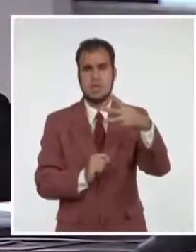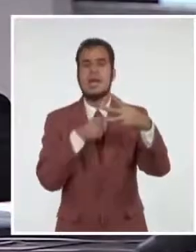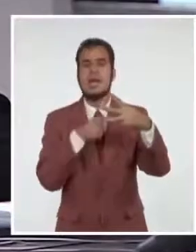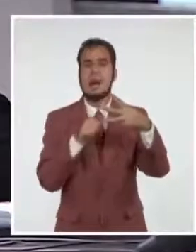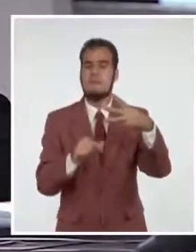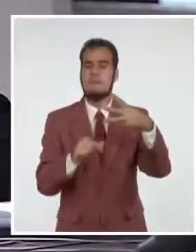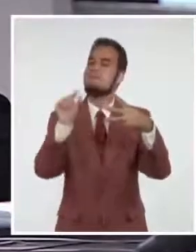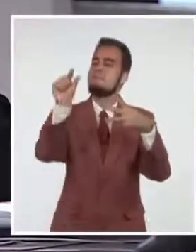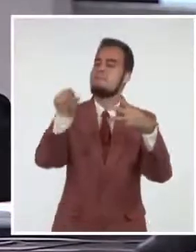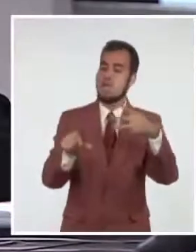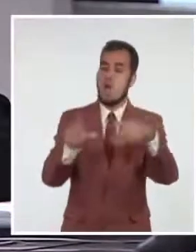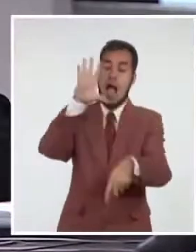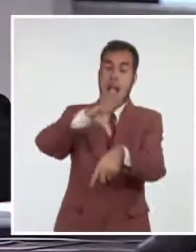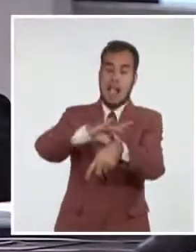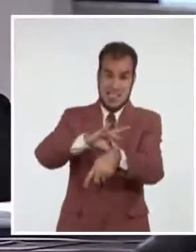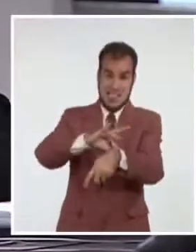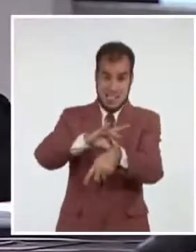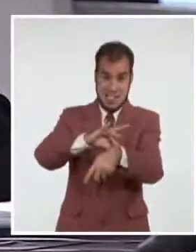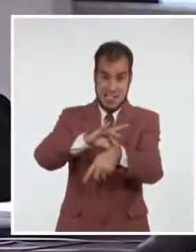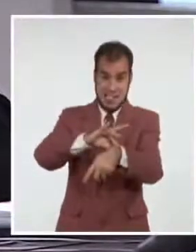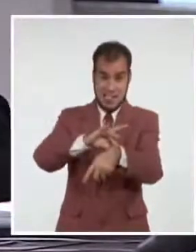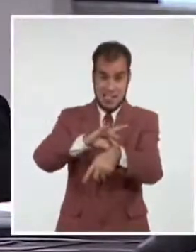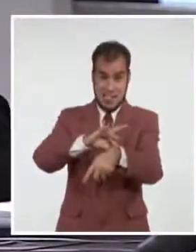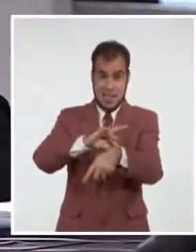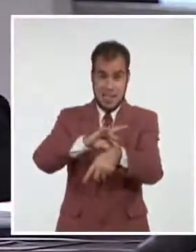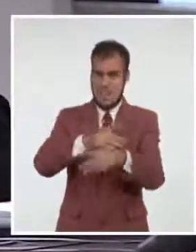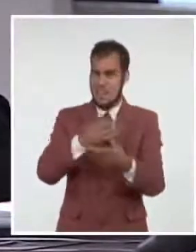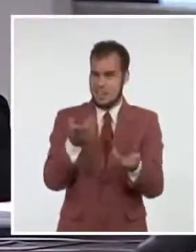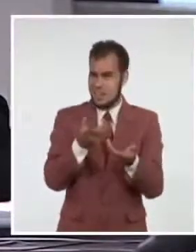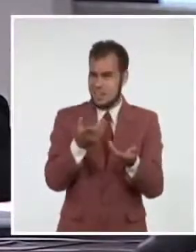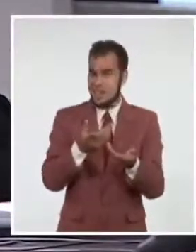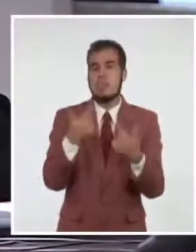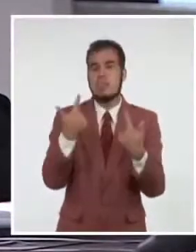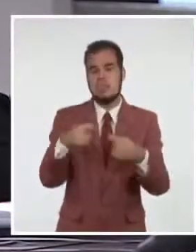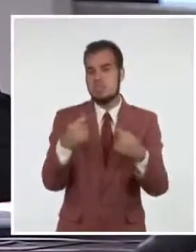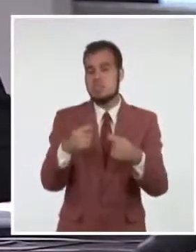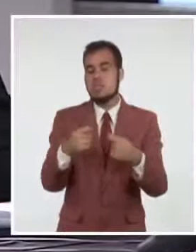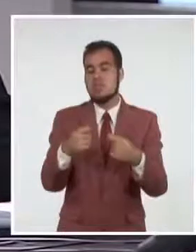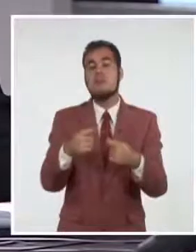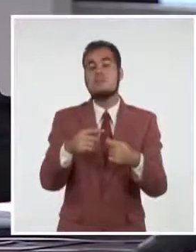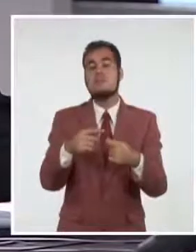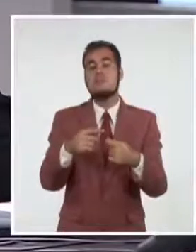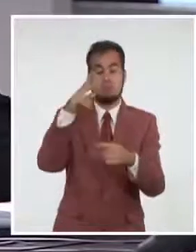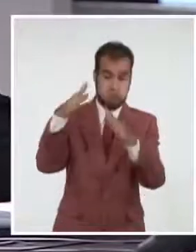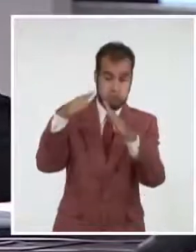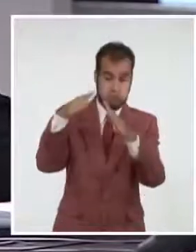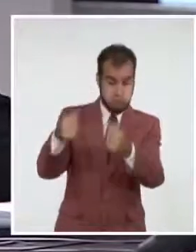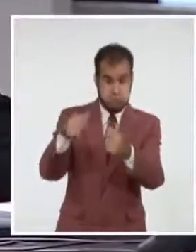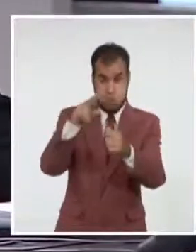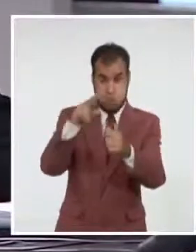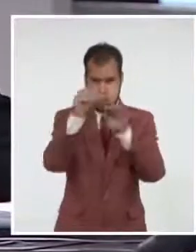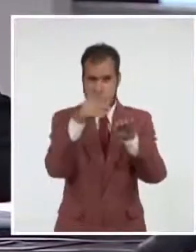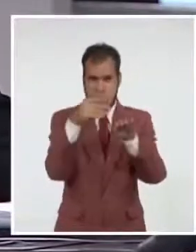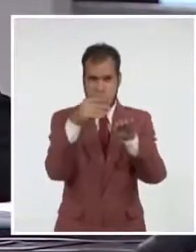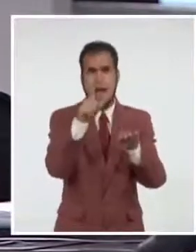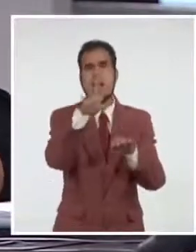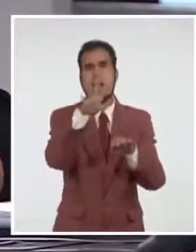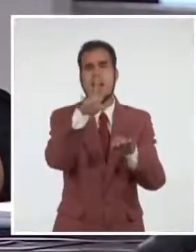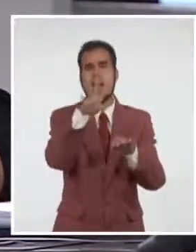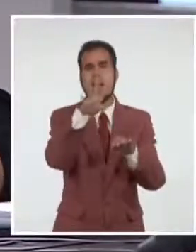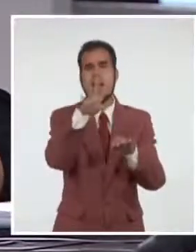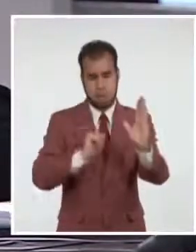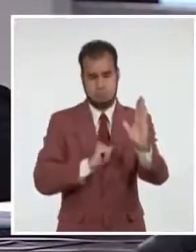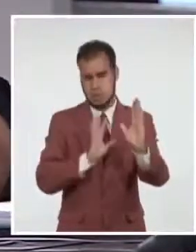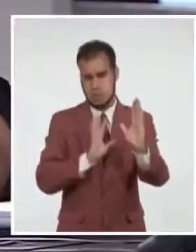núcleo fundamental de la modificación tiene que ver con el aislamiento durante 14 días, lo cual ya fue explicado y que da